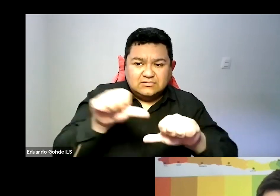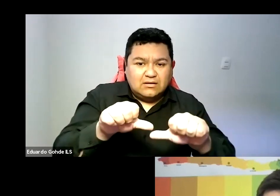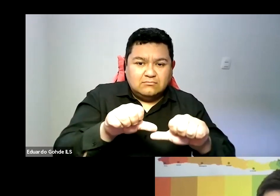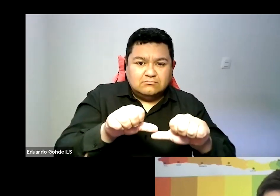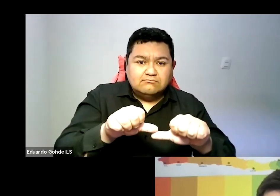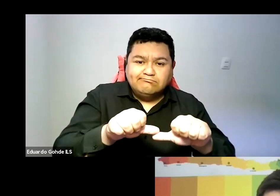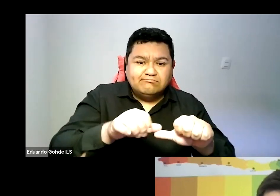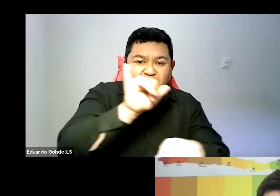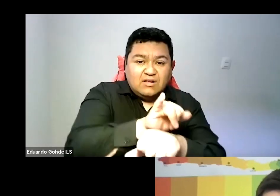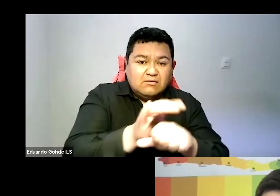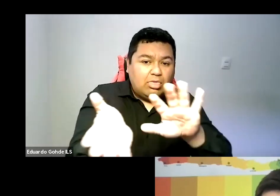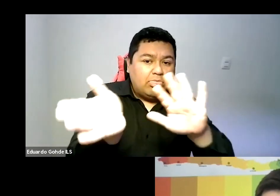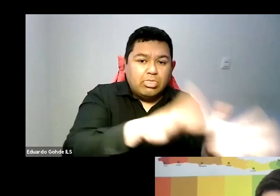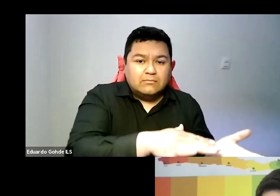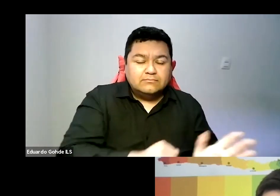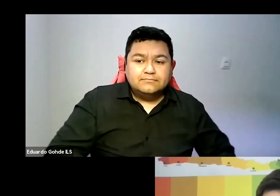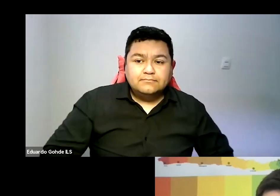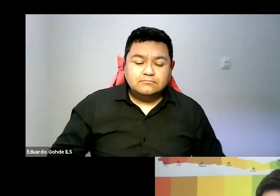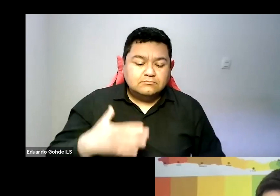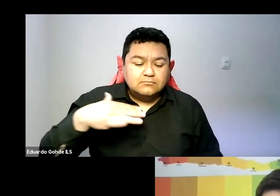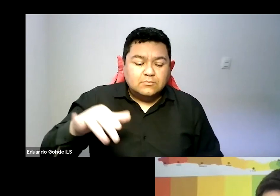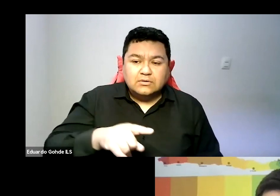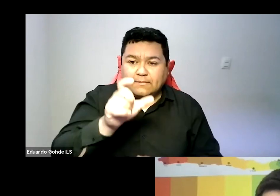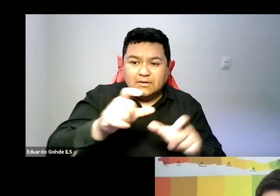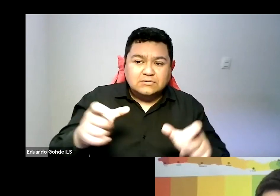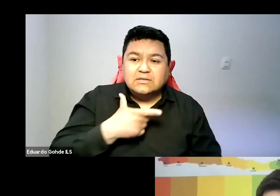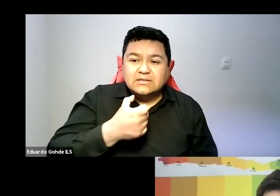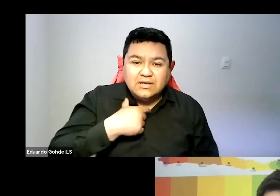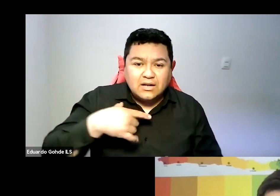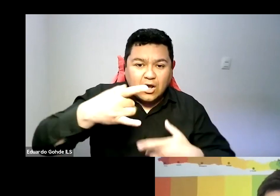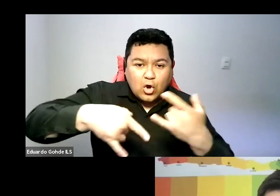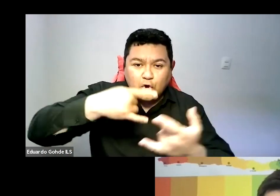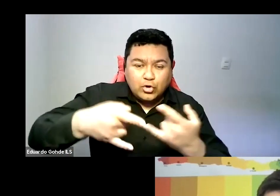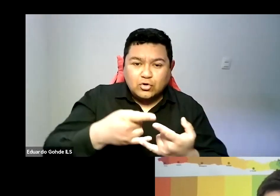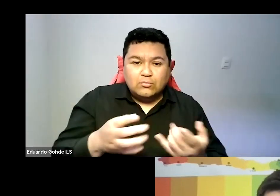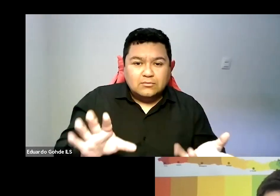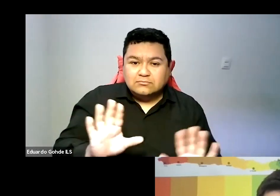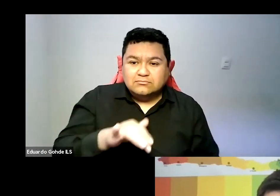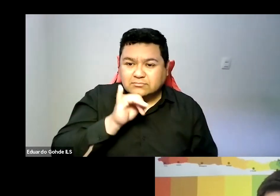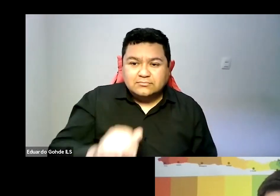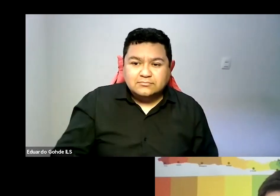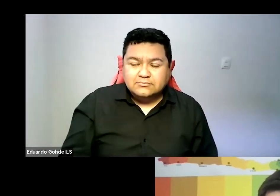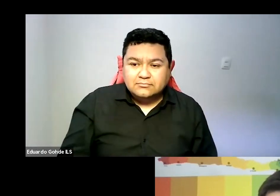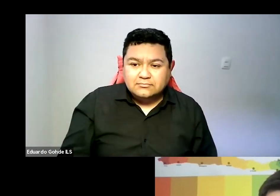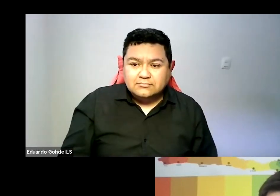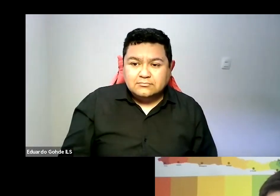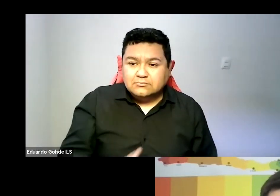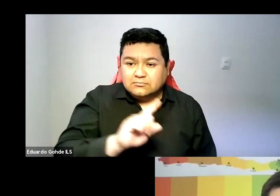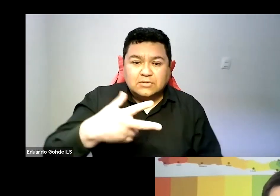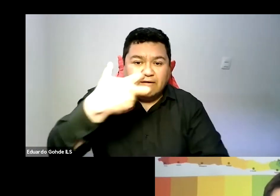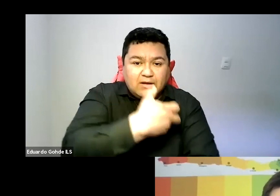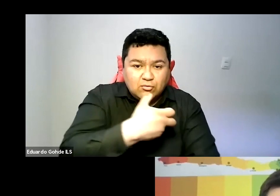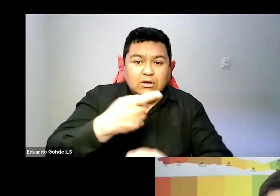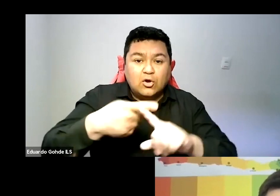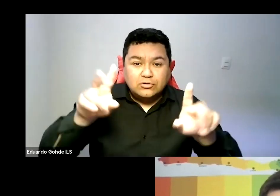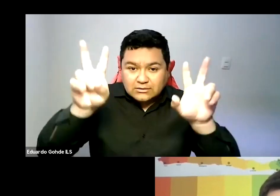sola. ¿Sí? ¿Qué me importa si la gente quiere leer el horóscopo o hacer homeopatía? ¿No? ¿Verdad? Si no se quiere dar vacunas, es otra historia,